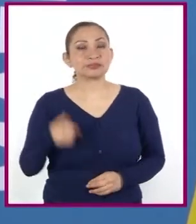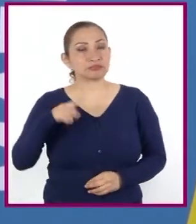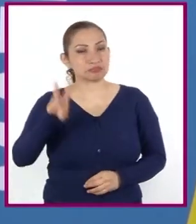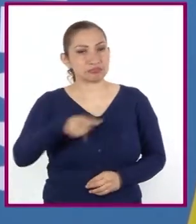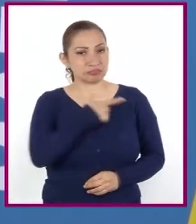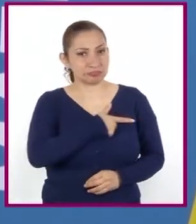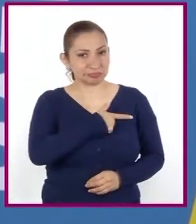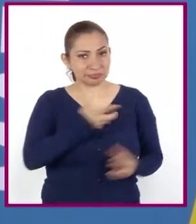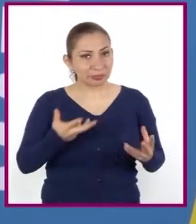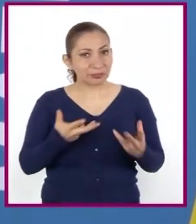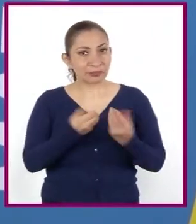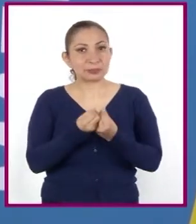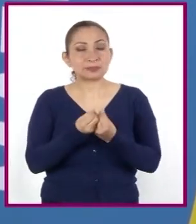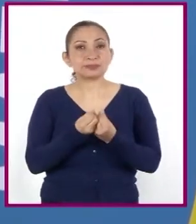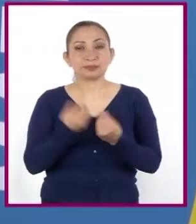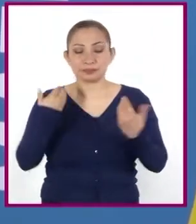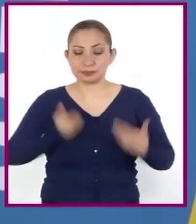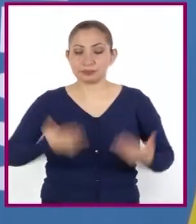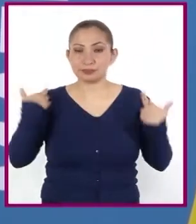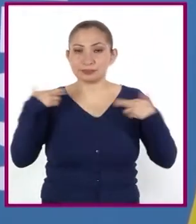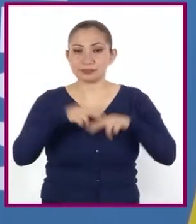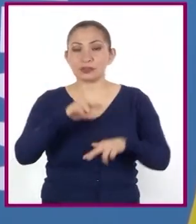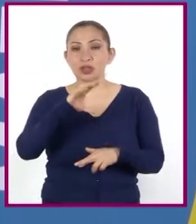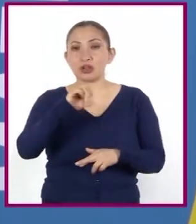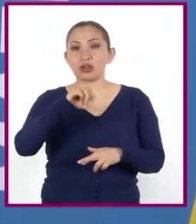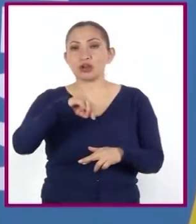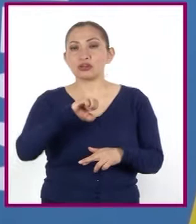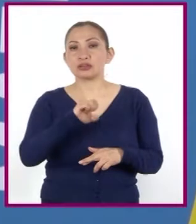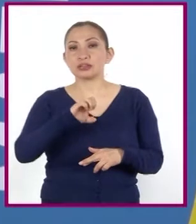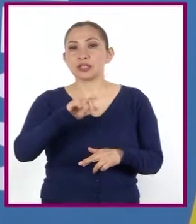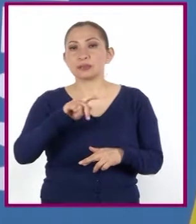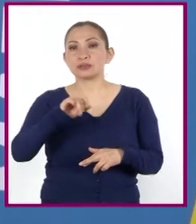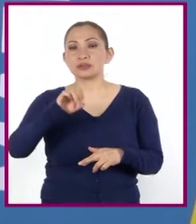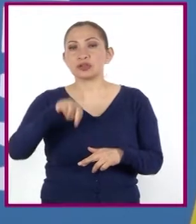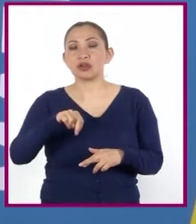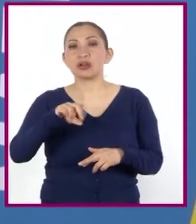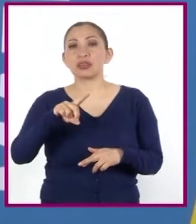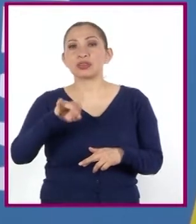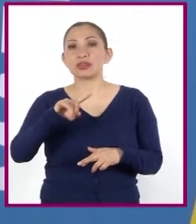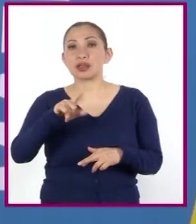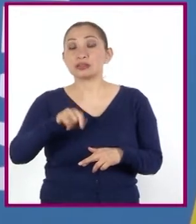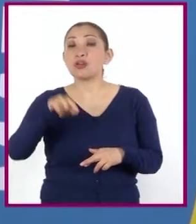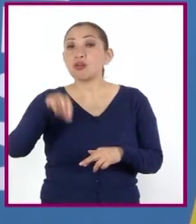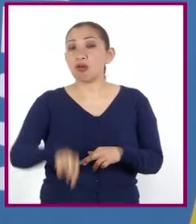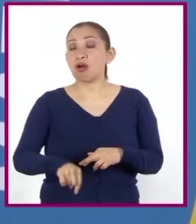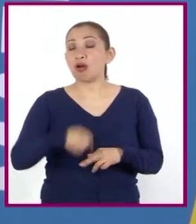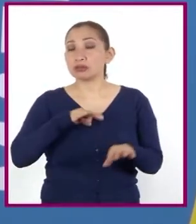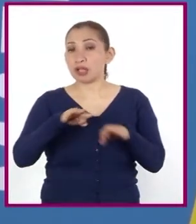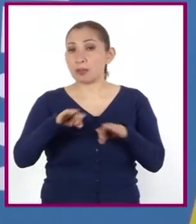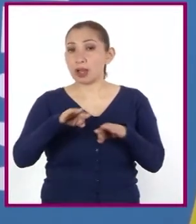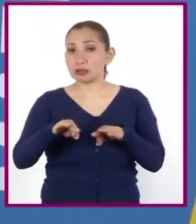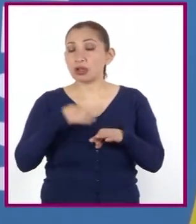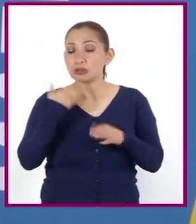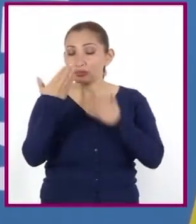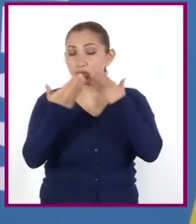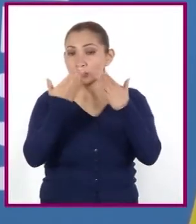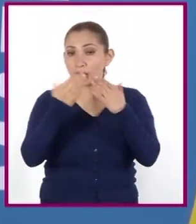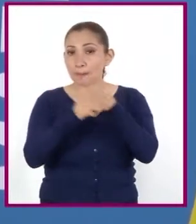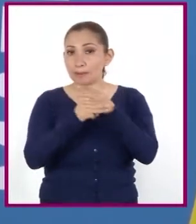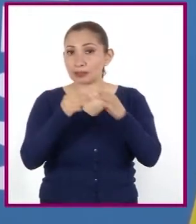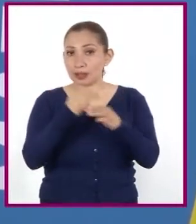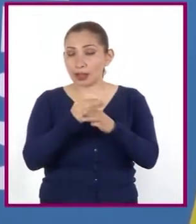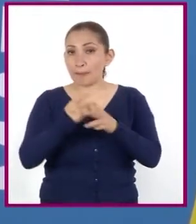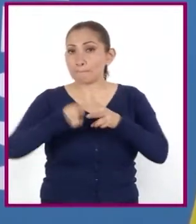gusto estar con ustedes. Soy la profesora Concepción Díaz y en esta ocasión trabajaremos juntos estudiando la asignatura